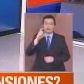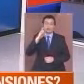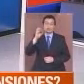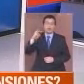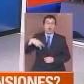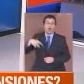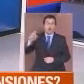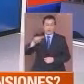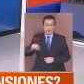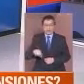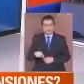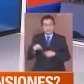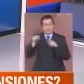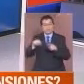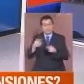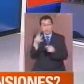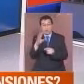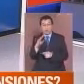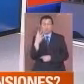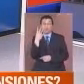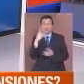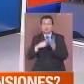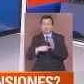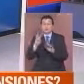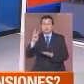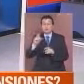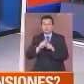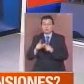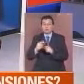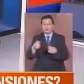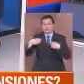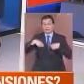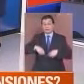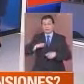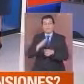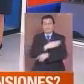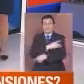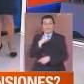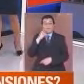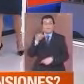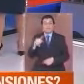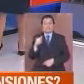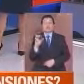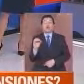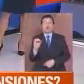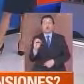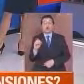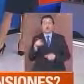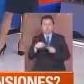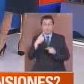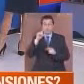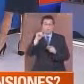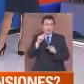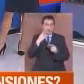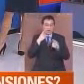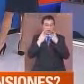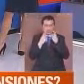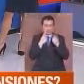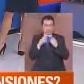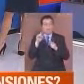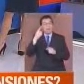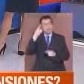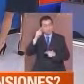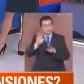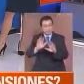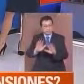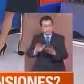más vulnerables, obviamente, a los cambios, y solamente el 4,3% en renta fija, o sea, instrumentos de menor riesgo, estos de mayor riesgo. Pero